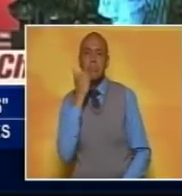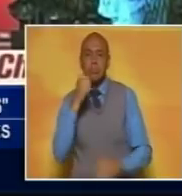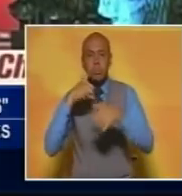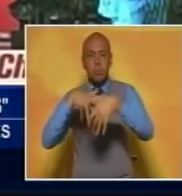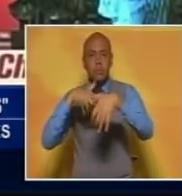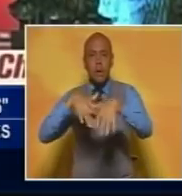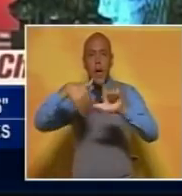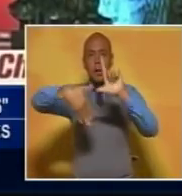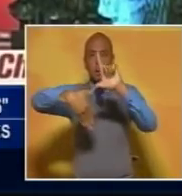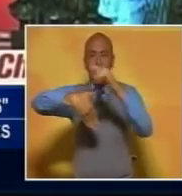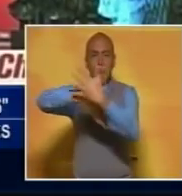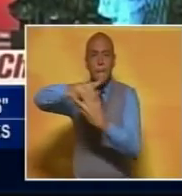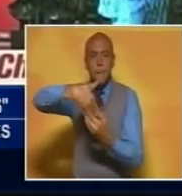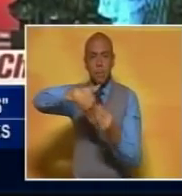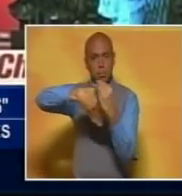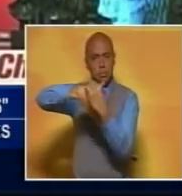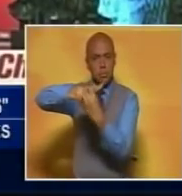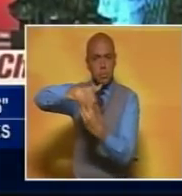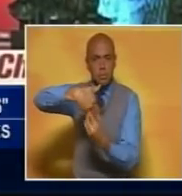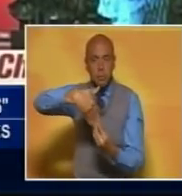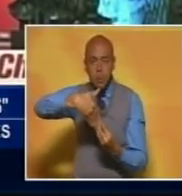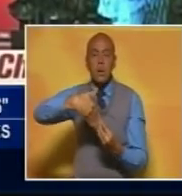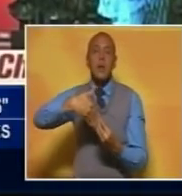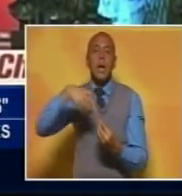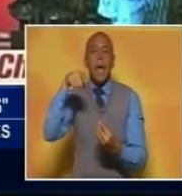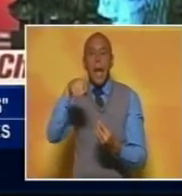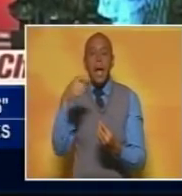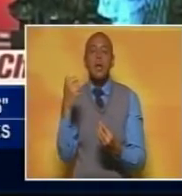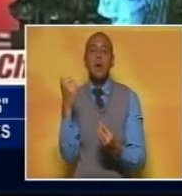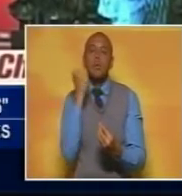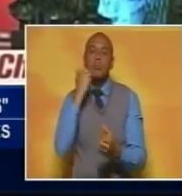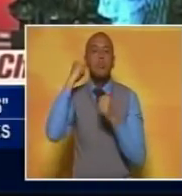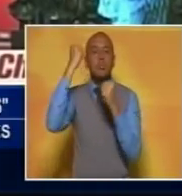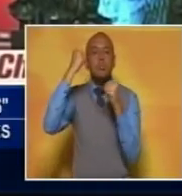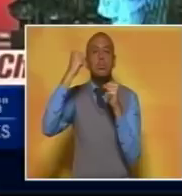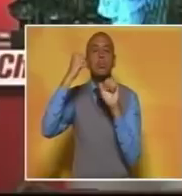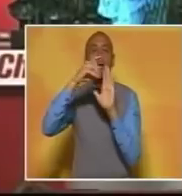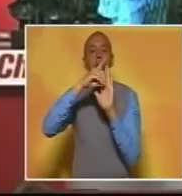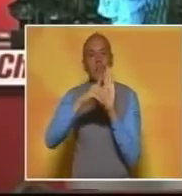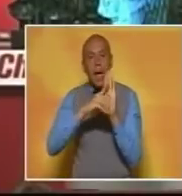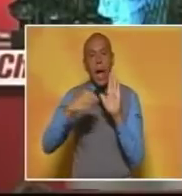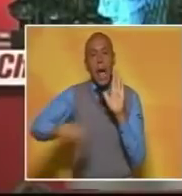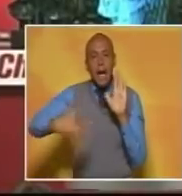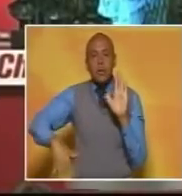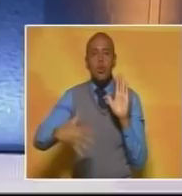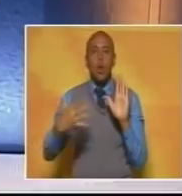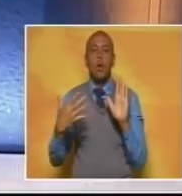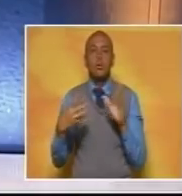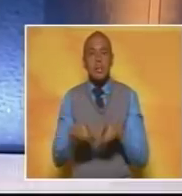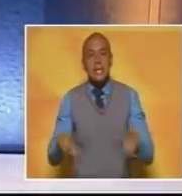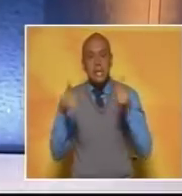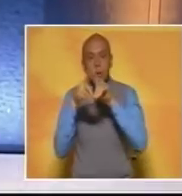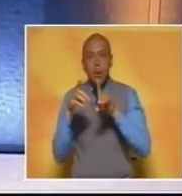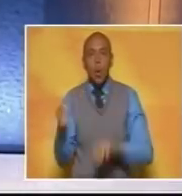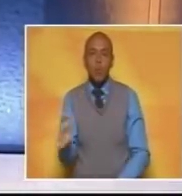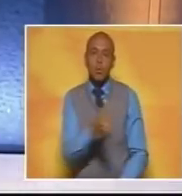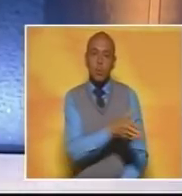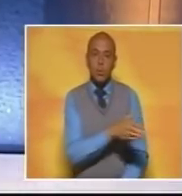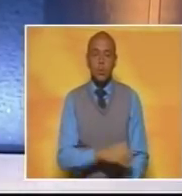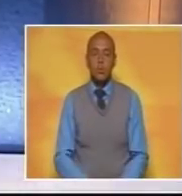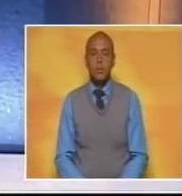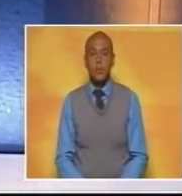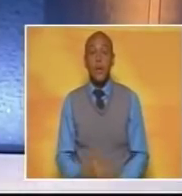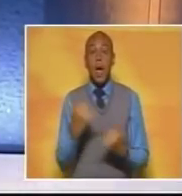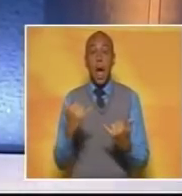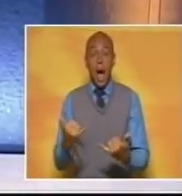del continente. A su juicio, los pueblos están reclamando sus derechos y considera que lo están haciendo con dignidad. A esta hora vamos